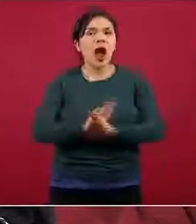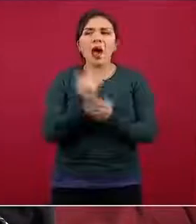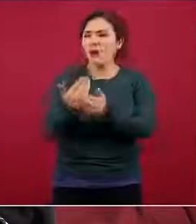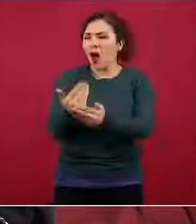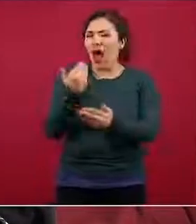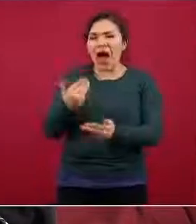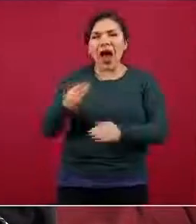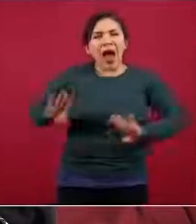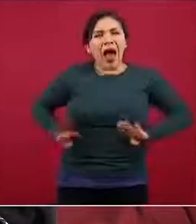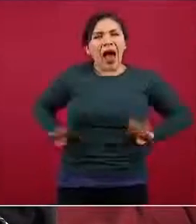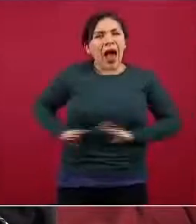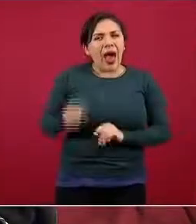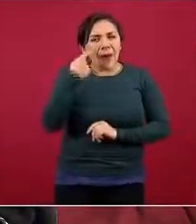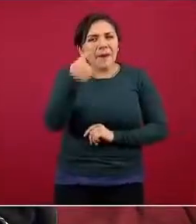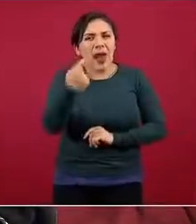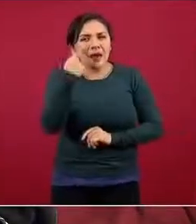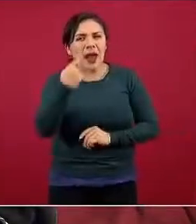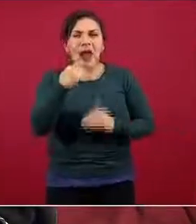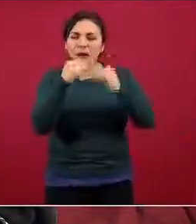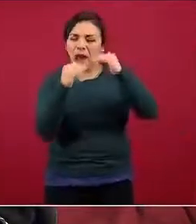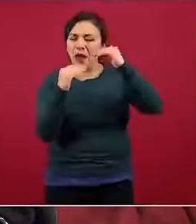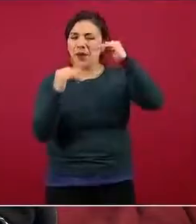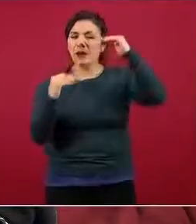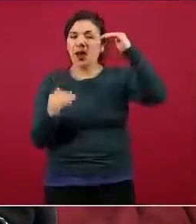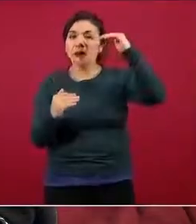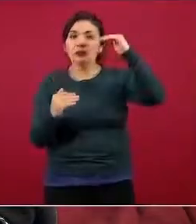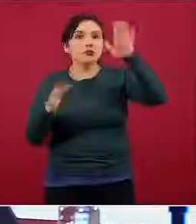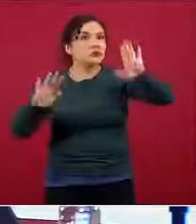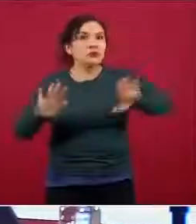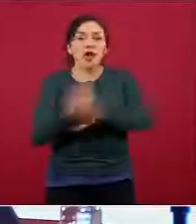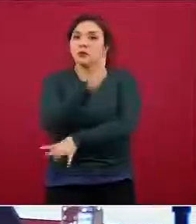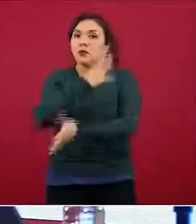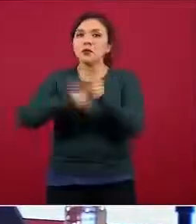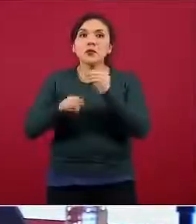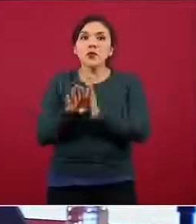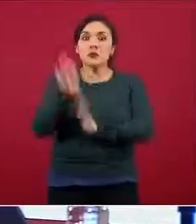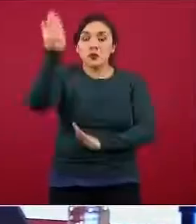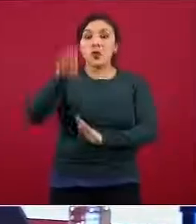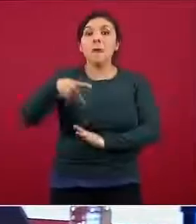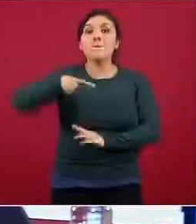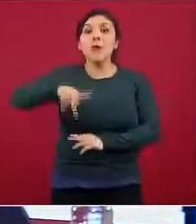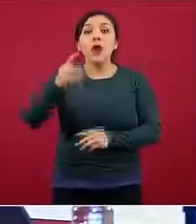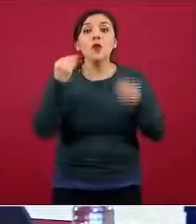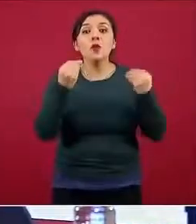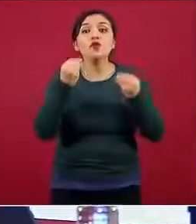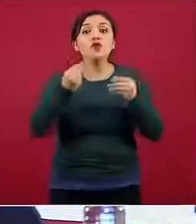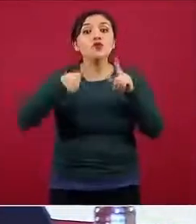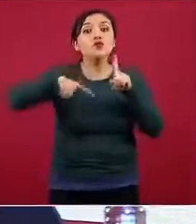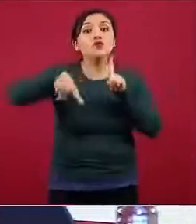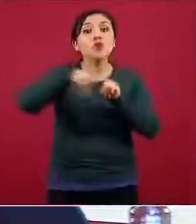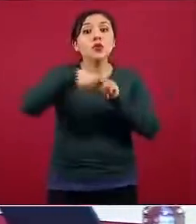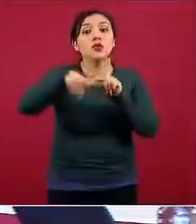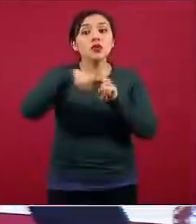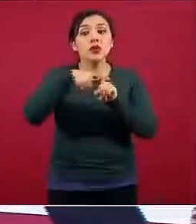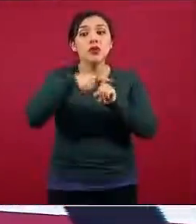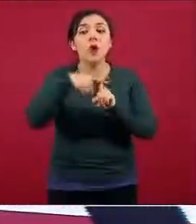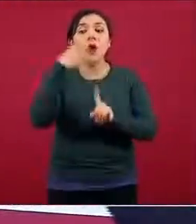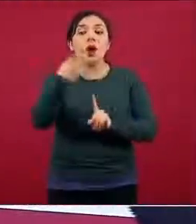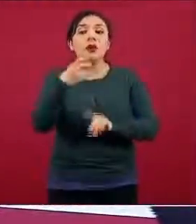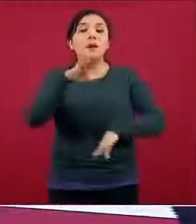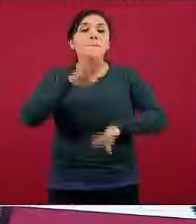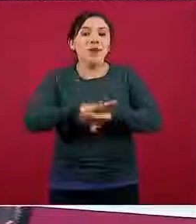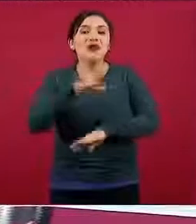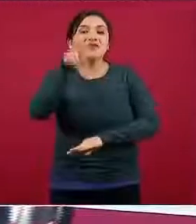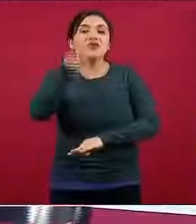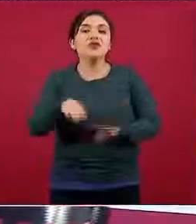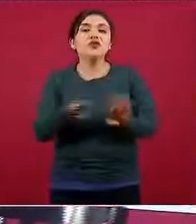veníamos presentando, entonces ya desde el total de las barras, pero en los casos confirmados es, digamos, un dato mucho más